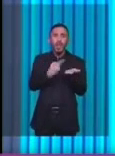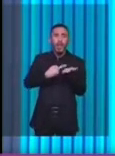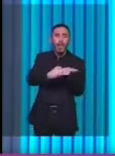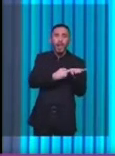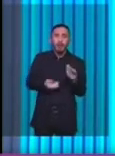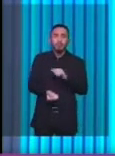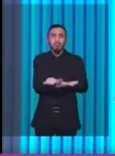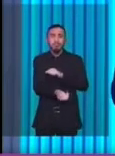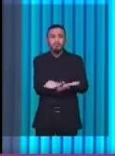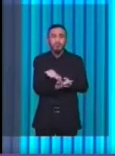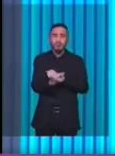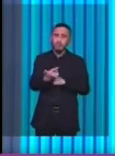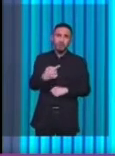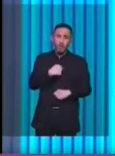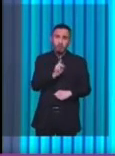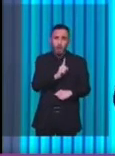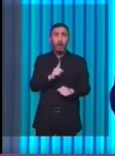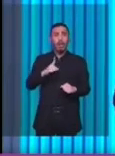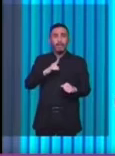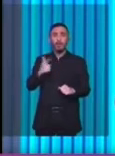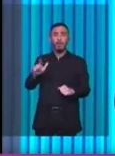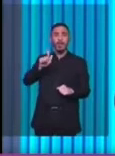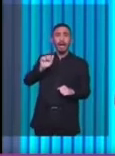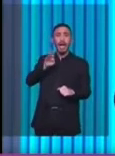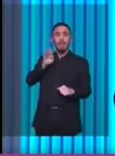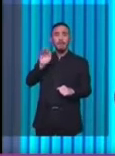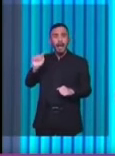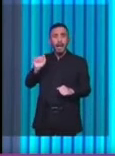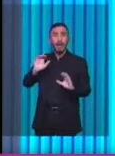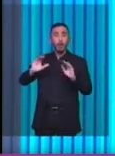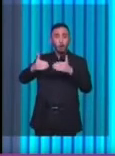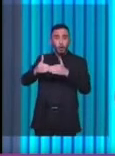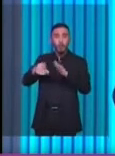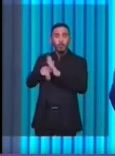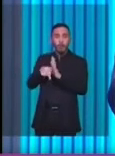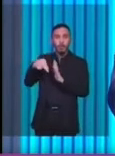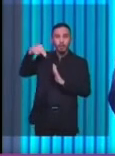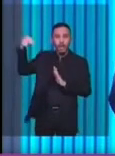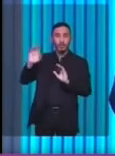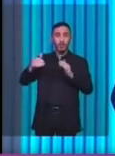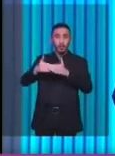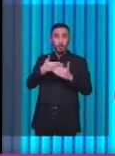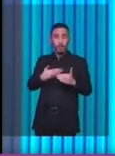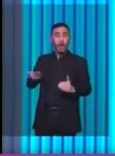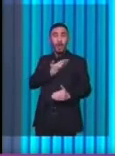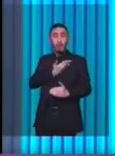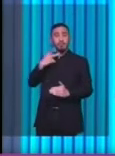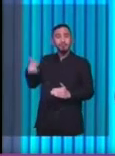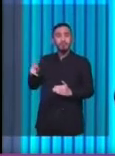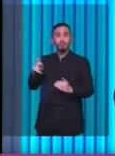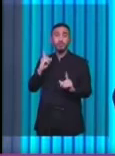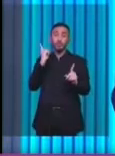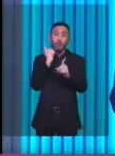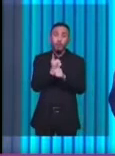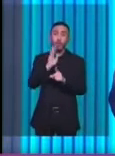gobierno delante de un espejo y que vea lo que fue su gobierno. Bueno, eso mismo se traslada a las calles. Las diferencias